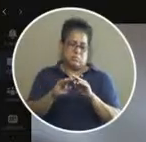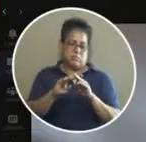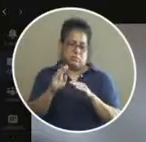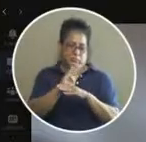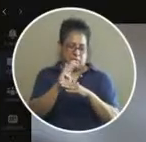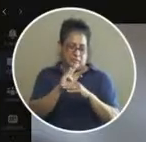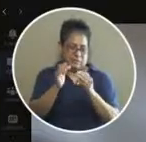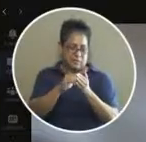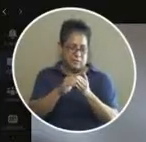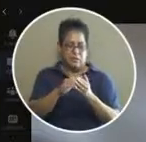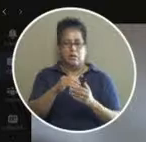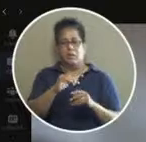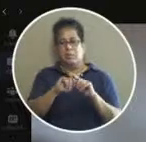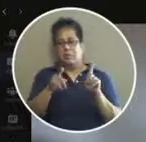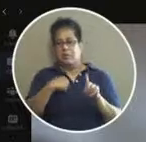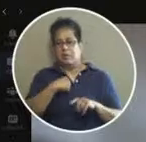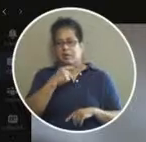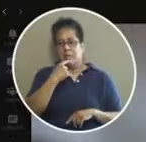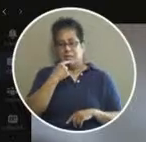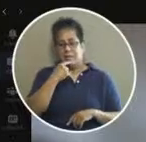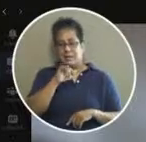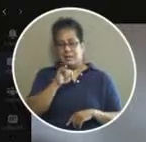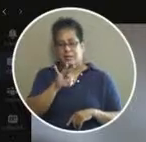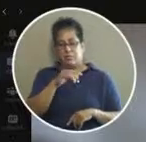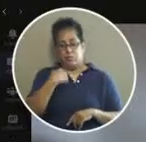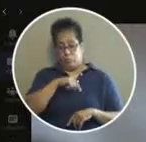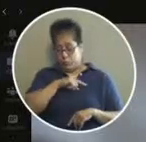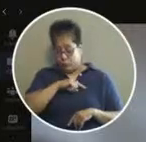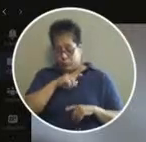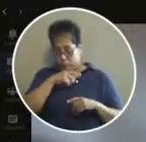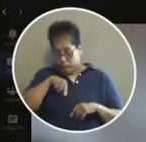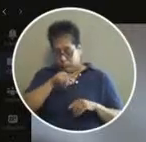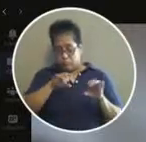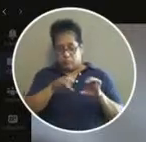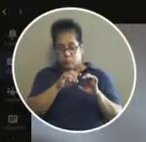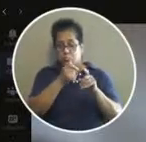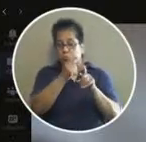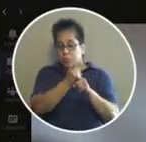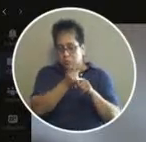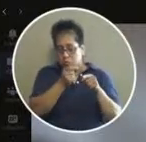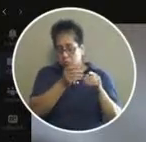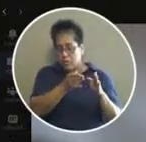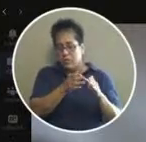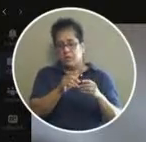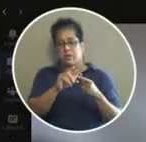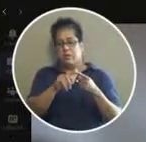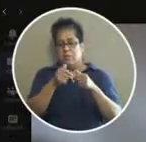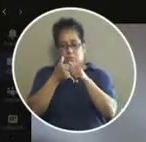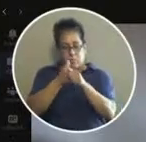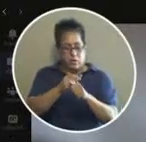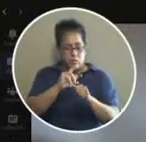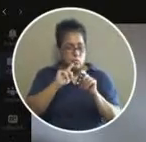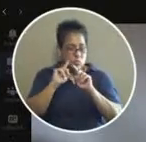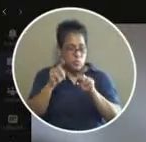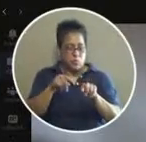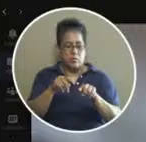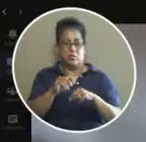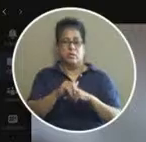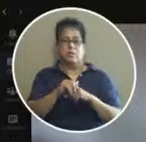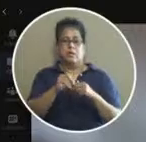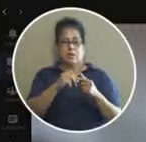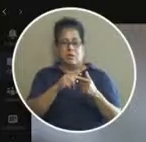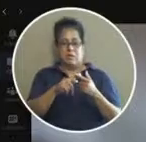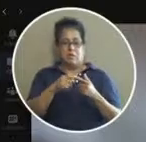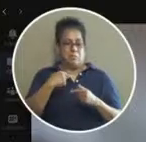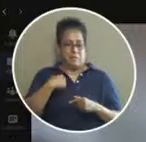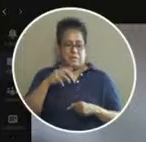Y lo que les digo es de que si hacemos las cosas que tenemos que hacer, si seguimos las órdenes, no nos ponen a nosotros,